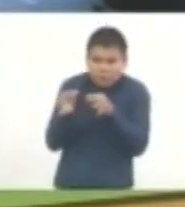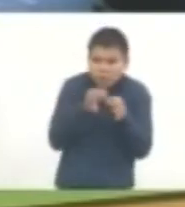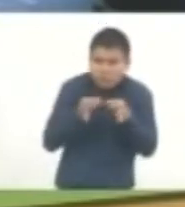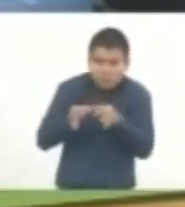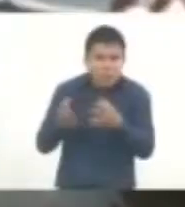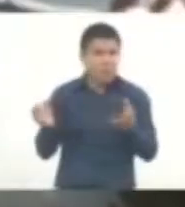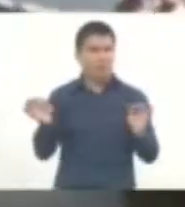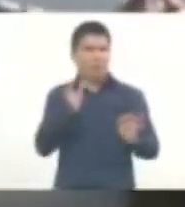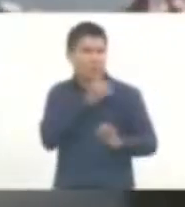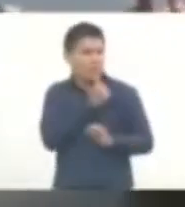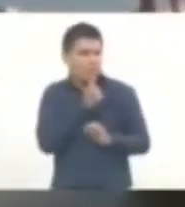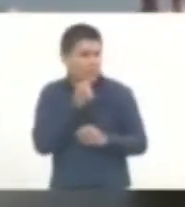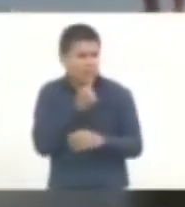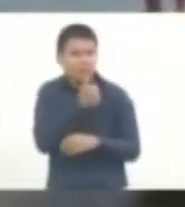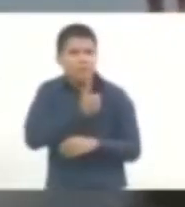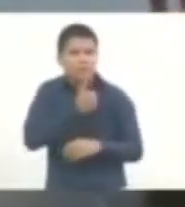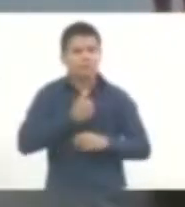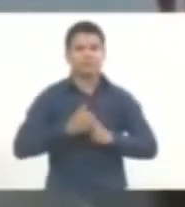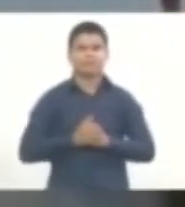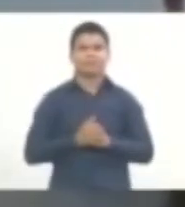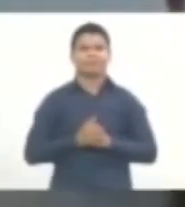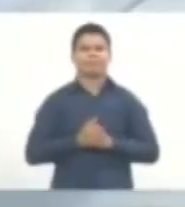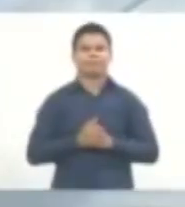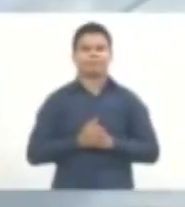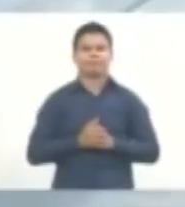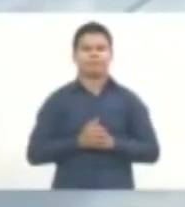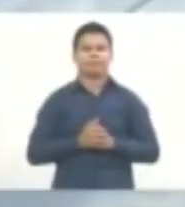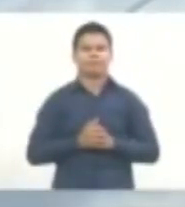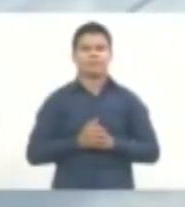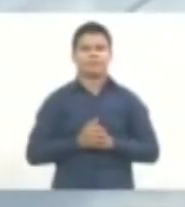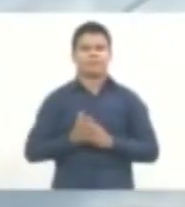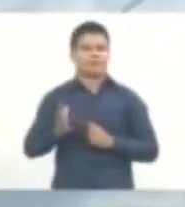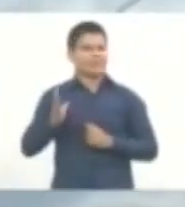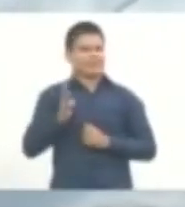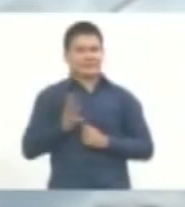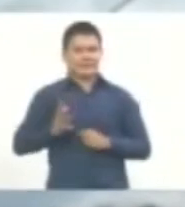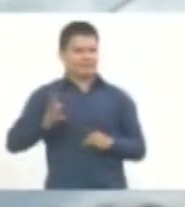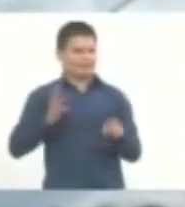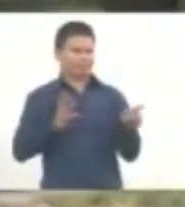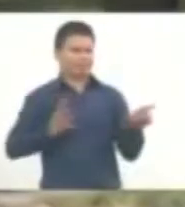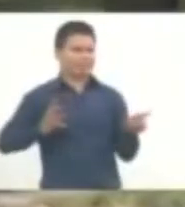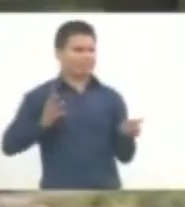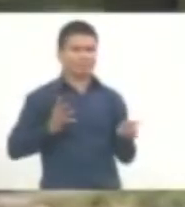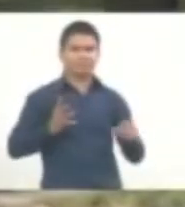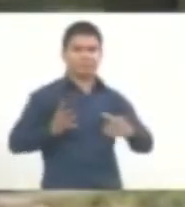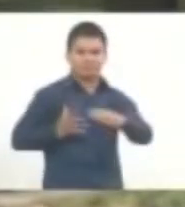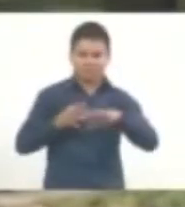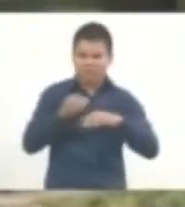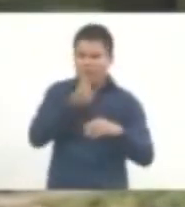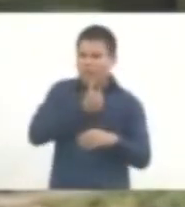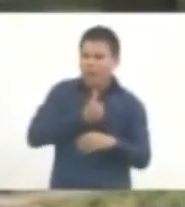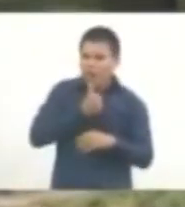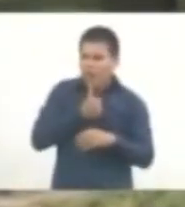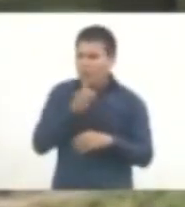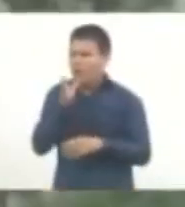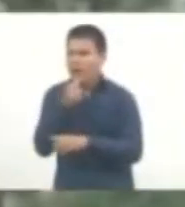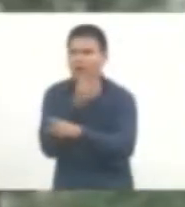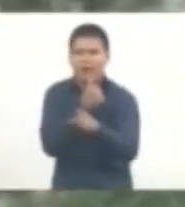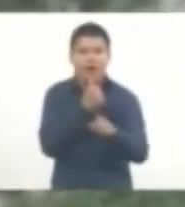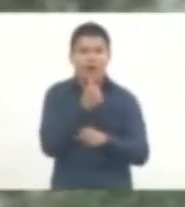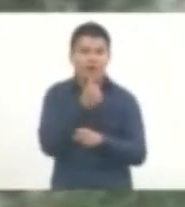insuficiente. Las crecientes inconformidades en los 7 municipios donde opera Aguas del Sinú provocaron las reacciones del gobernador de